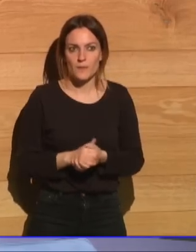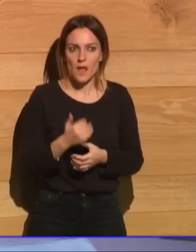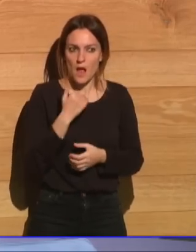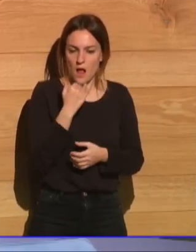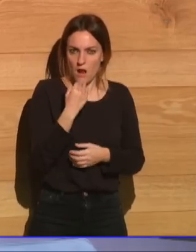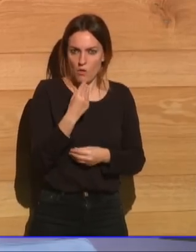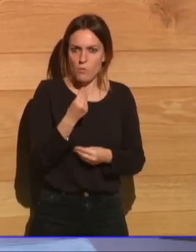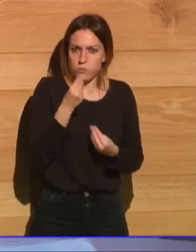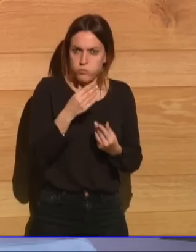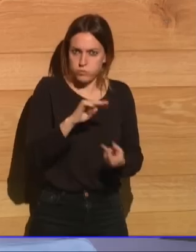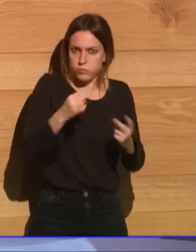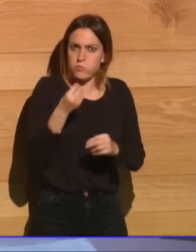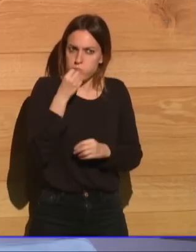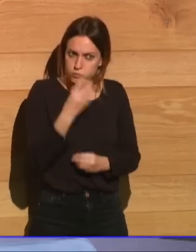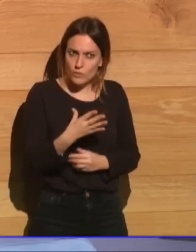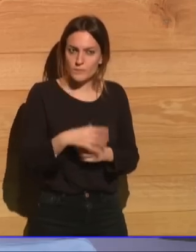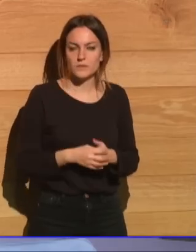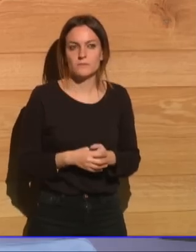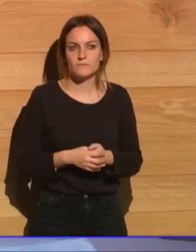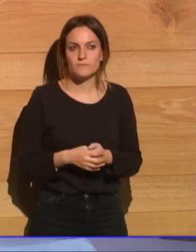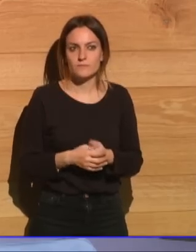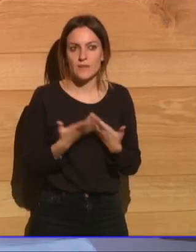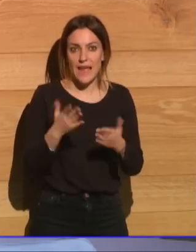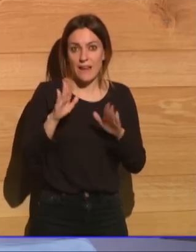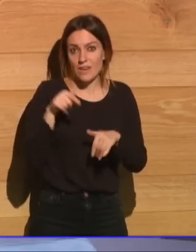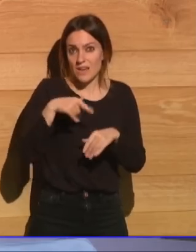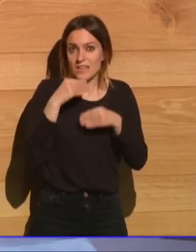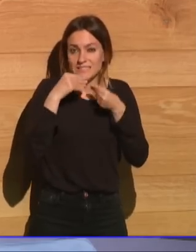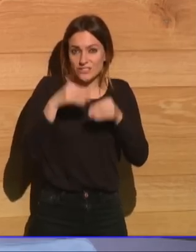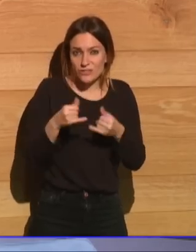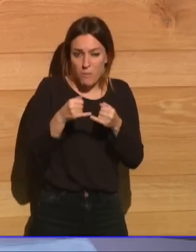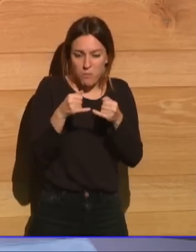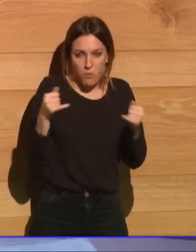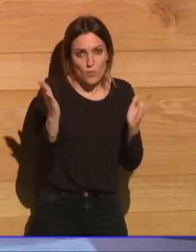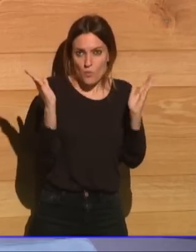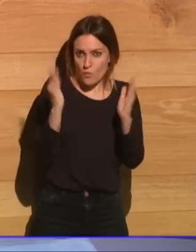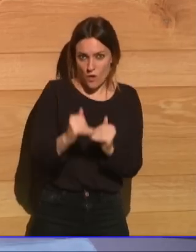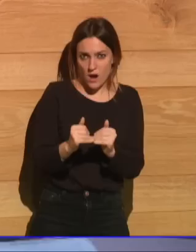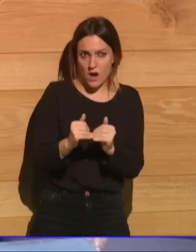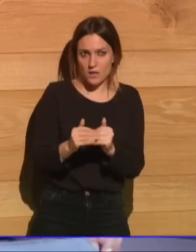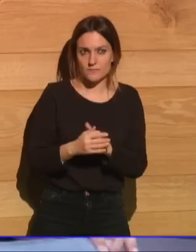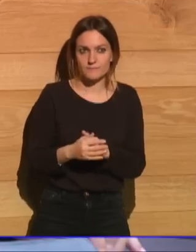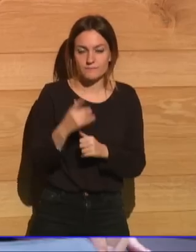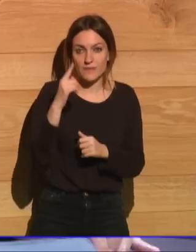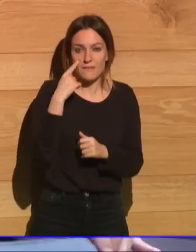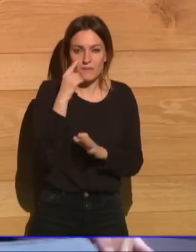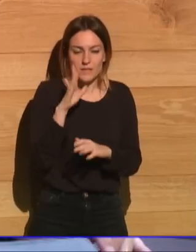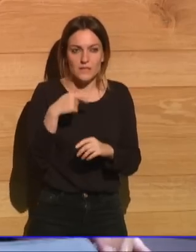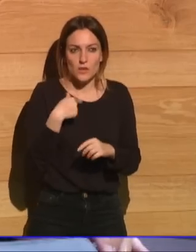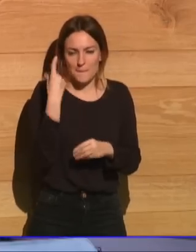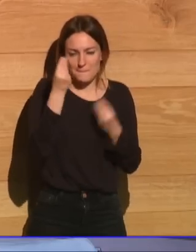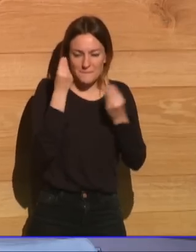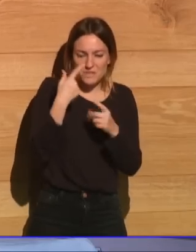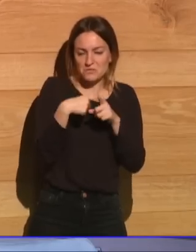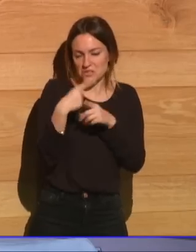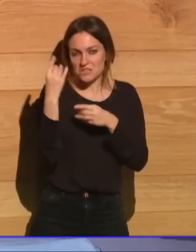muy, muy bien interpretado, que nuevamente no tiene una historia lineal y que, fíjate, esto se me ocurre sobre la marcha, pero esto es una de